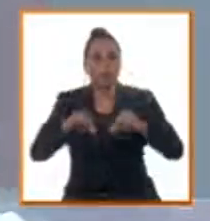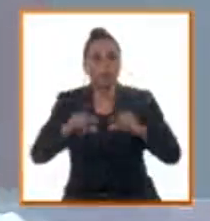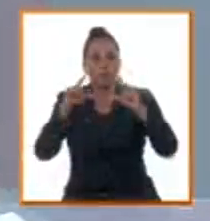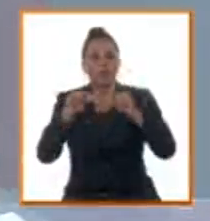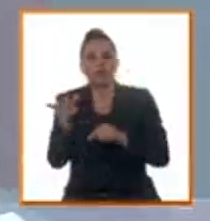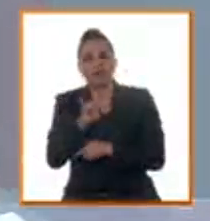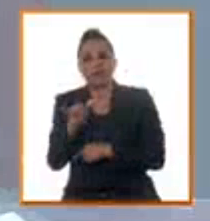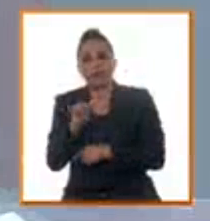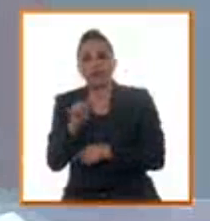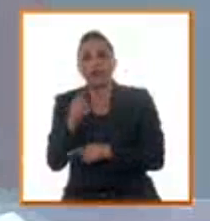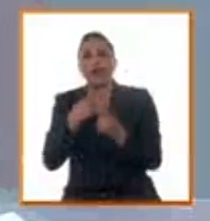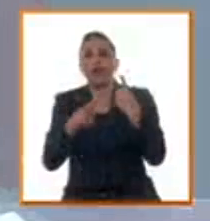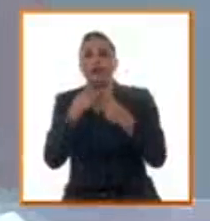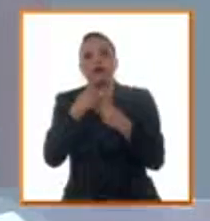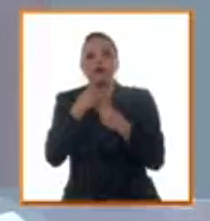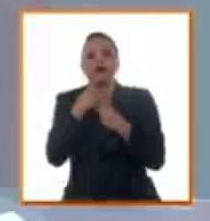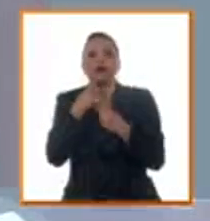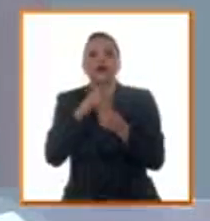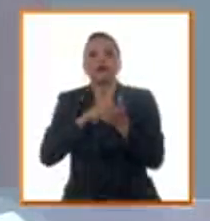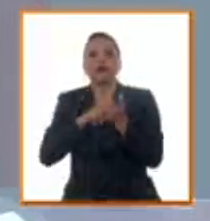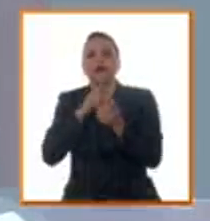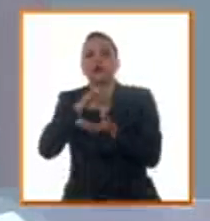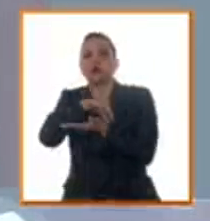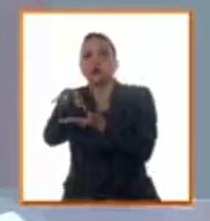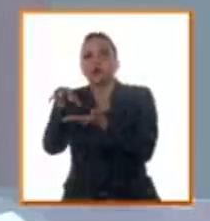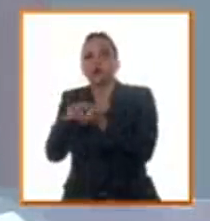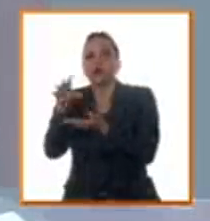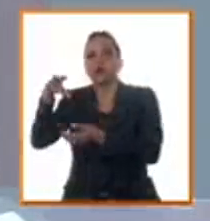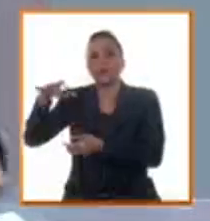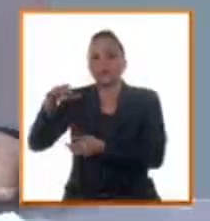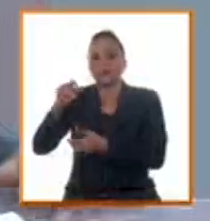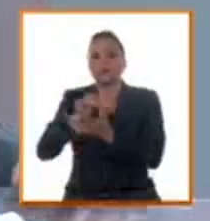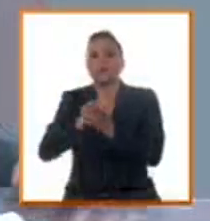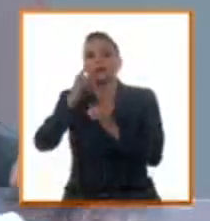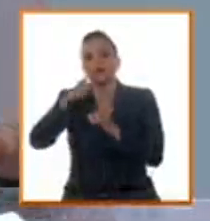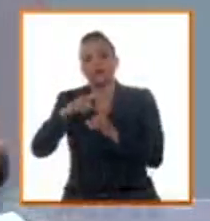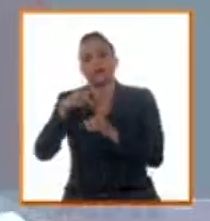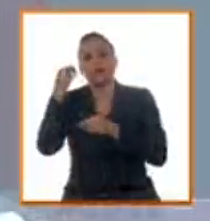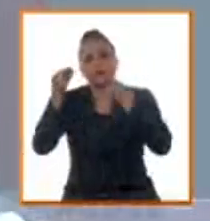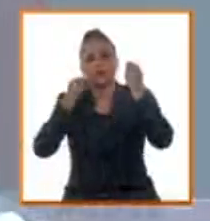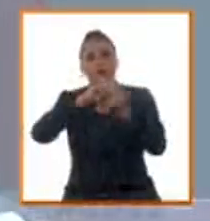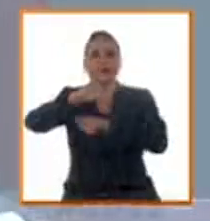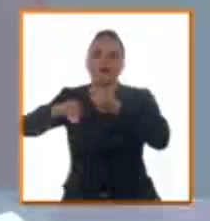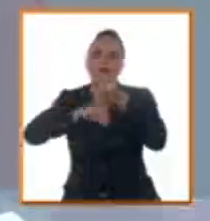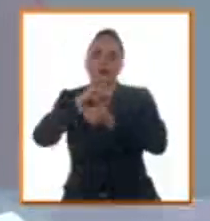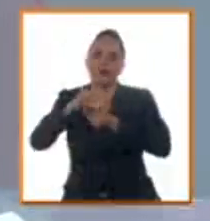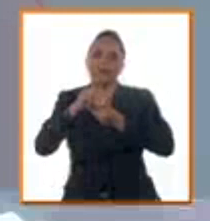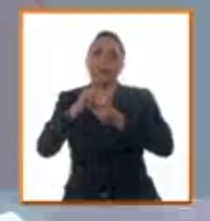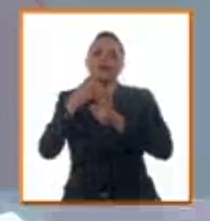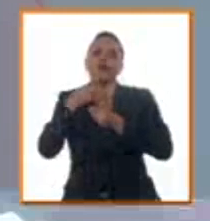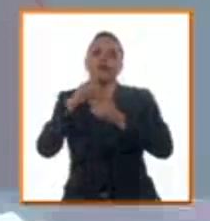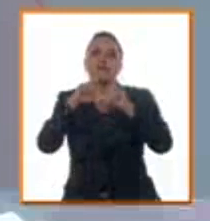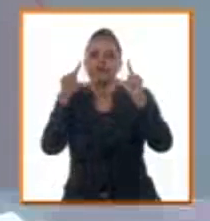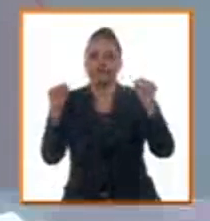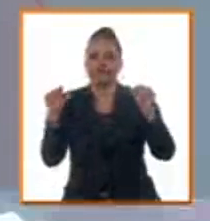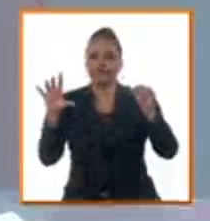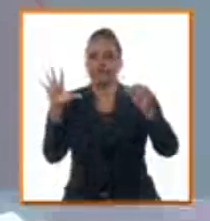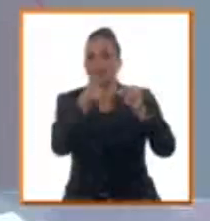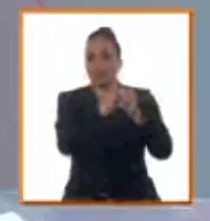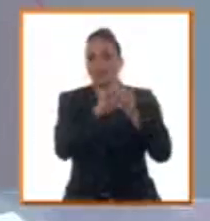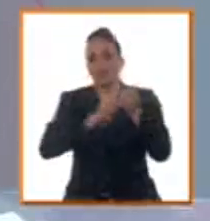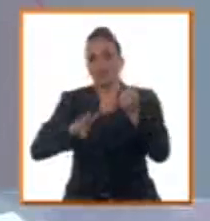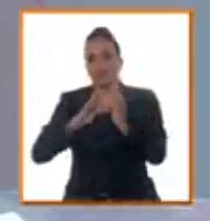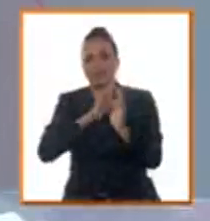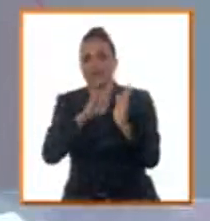tenemos algunas pequeñas poblaciones en Pinar del Río, en Matanzas. Pero esperemos también que el mapa se vaya tiñendo un poco de azul hacia la región occidental. Y no